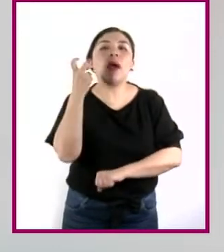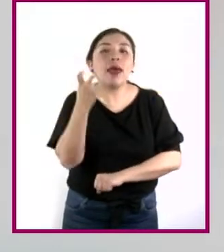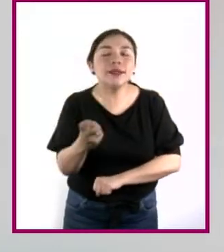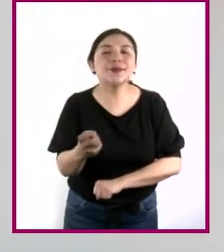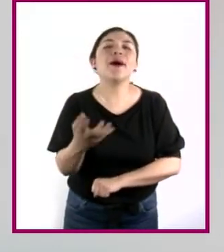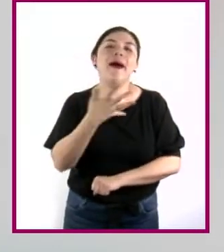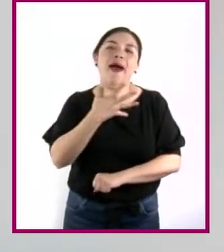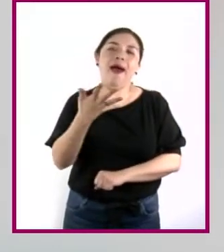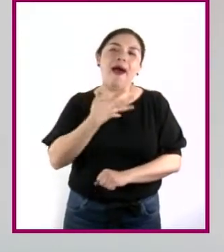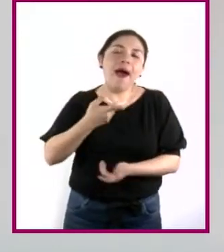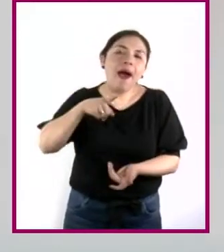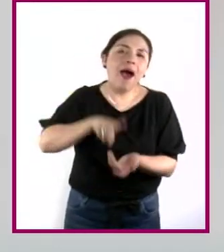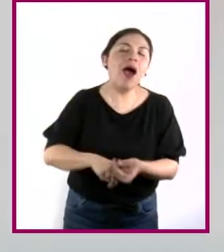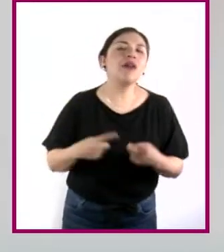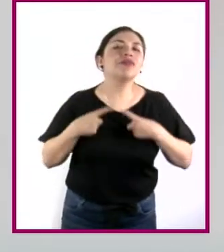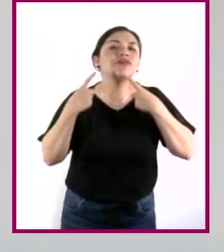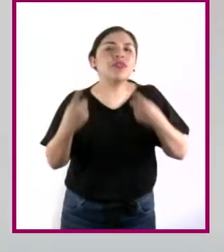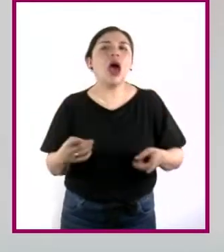genera un